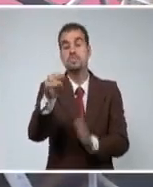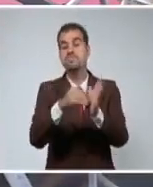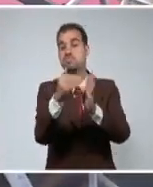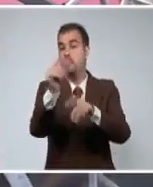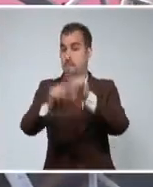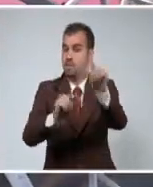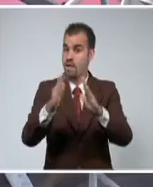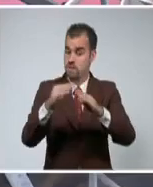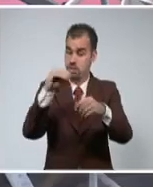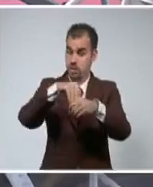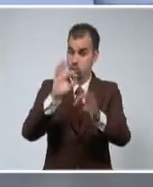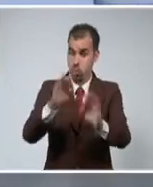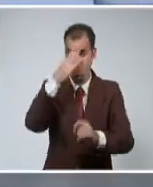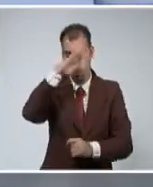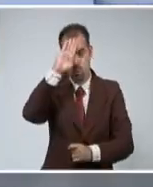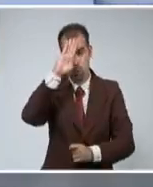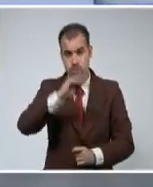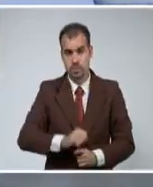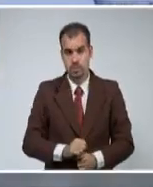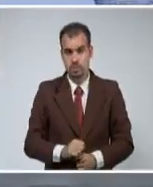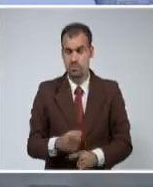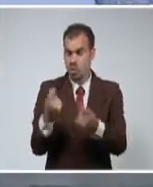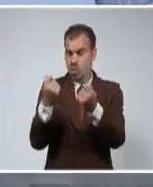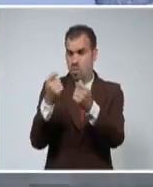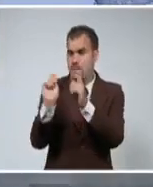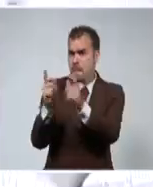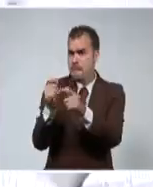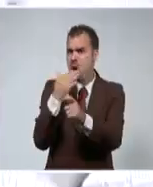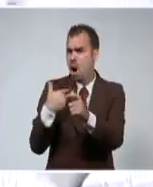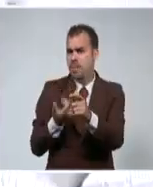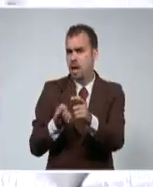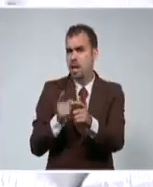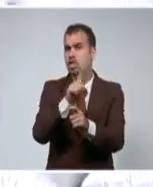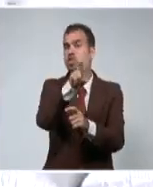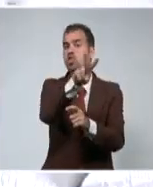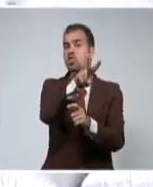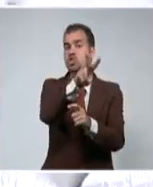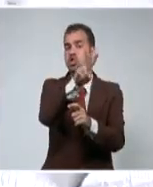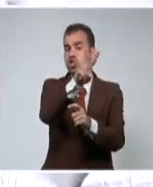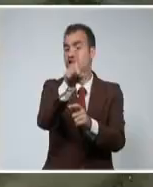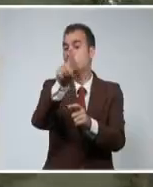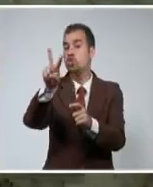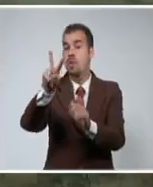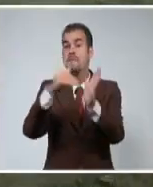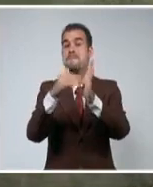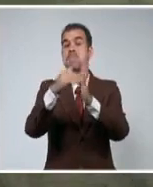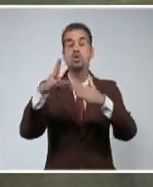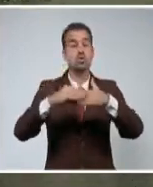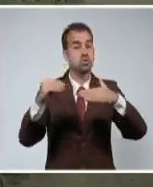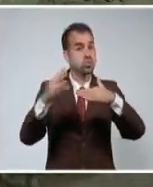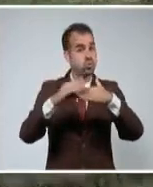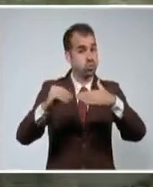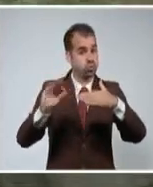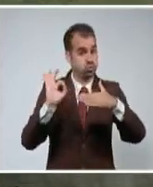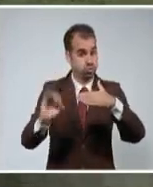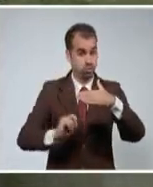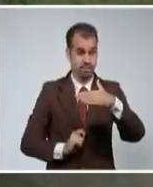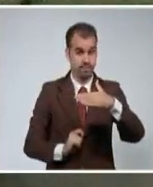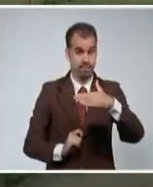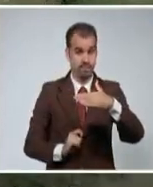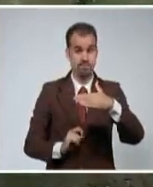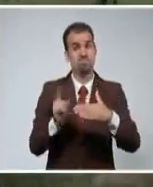costo de esa importación es de 212 millones de dólares. Son realidades que